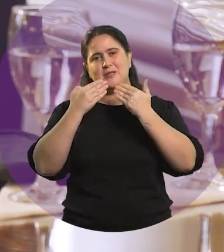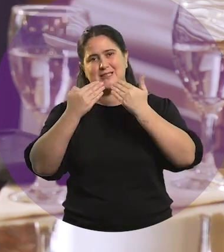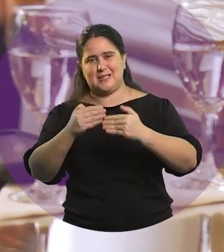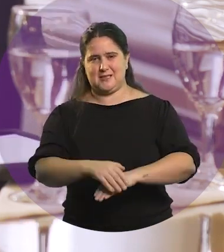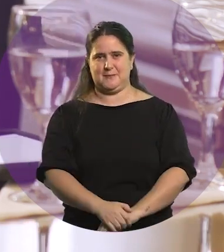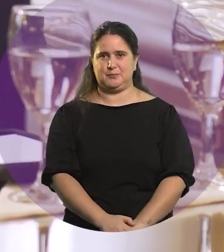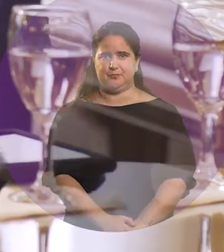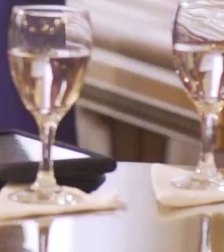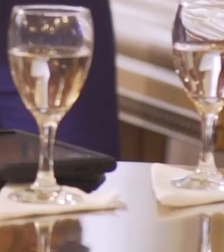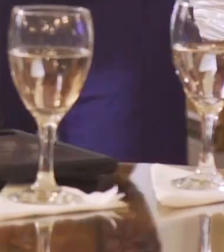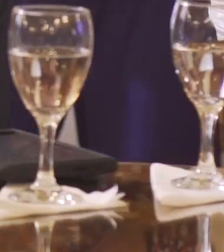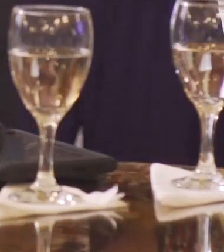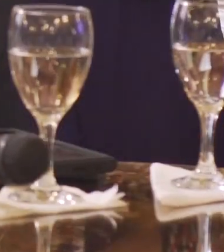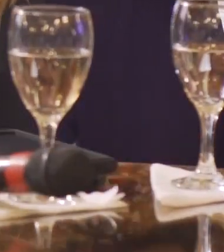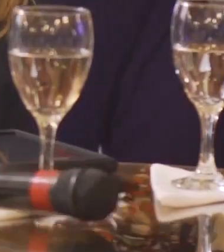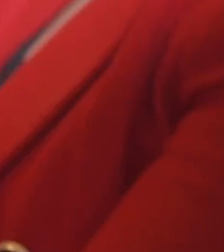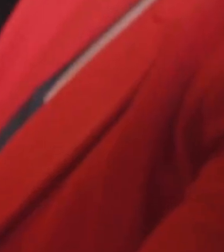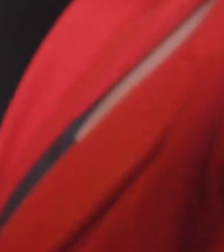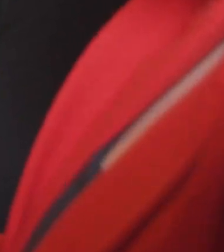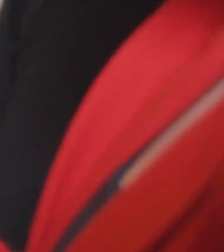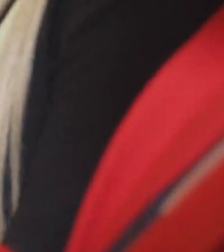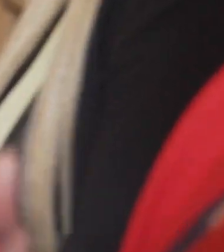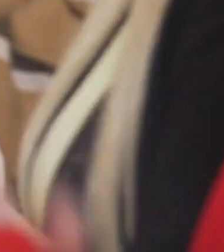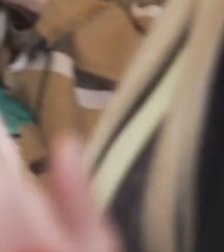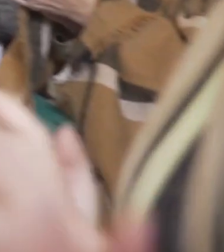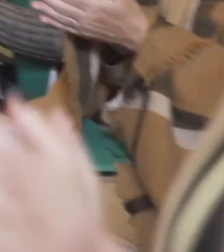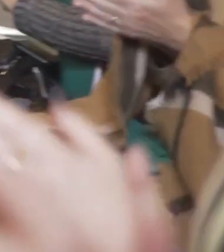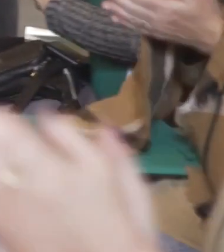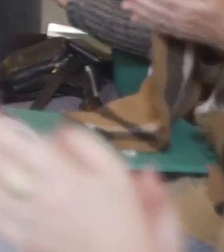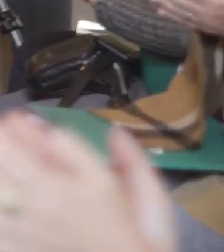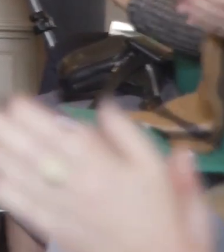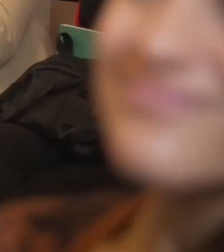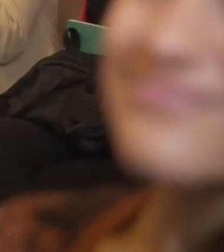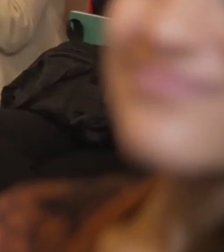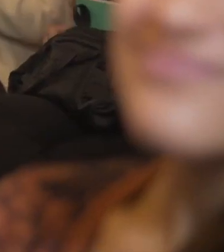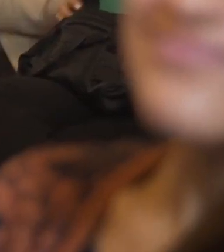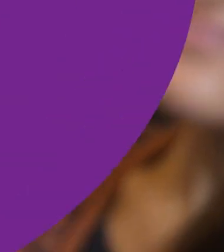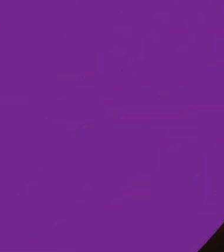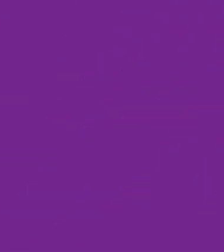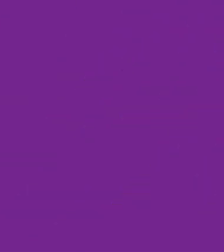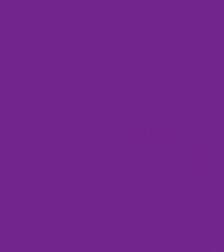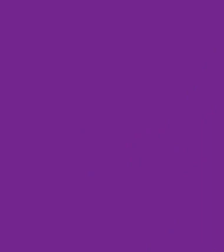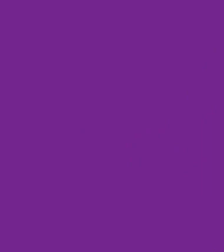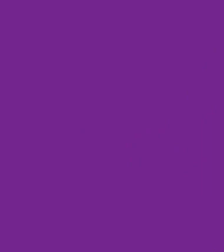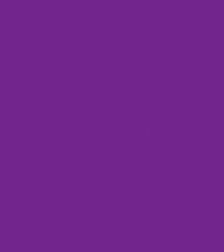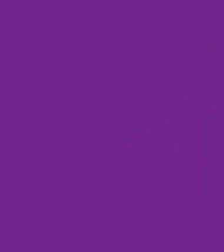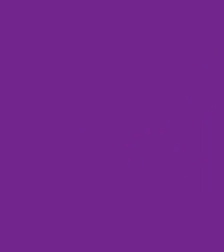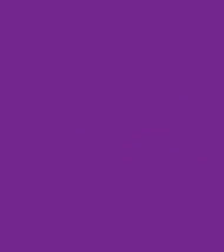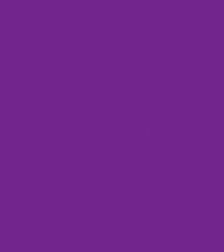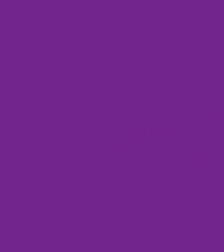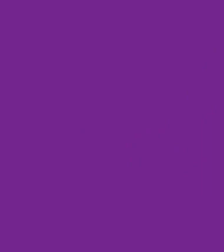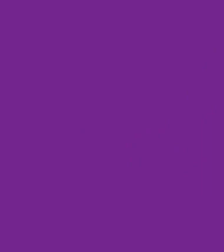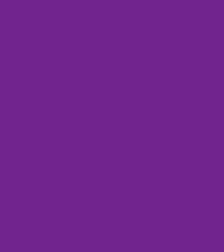Muchas gracias. Muchísimas gracias.